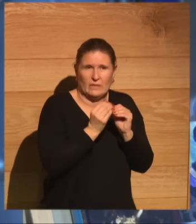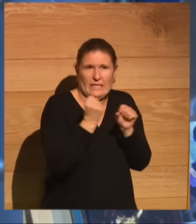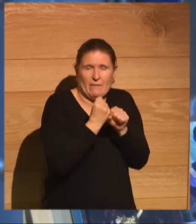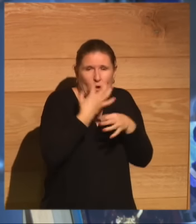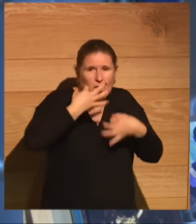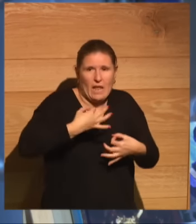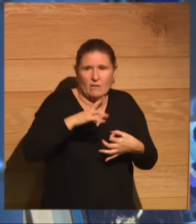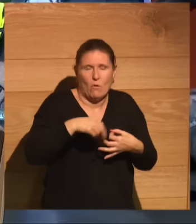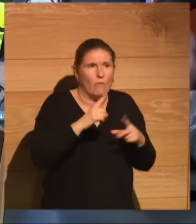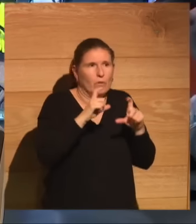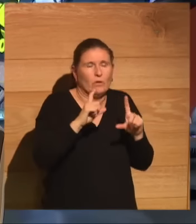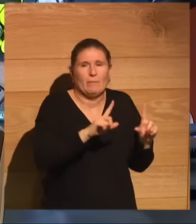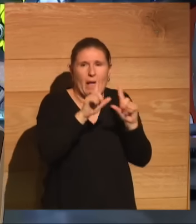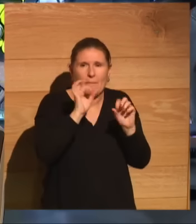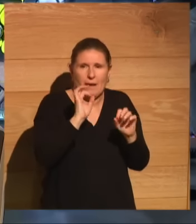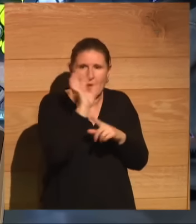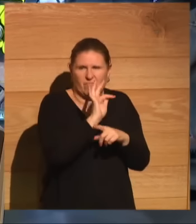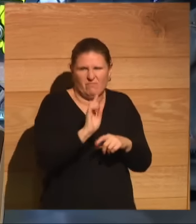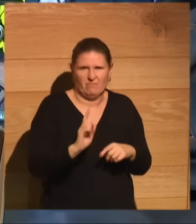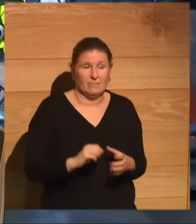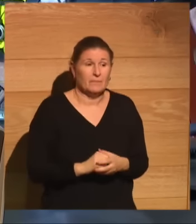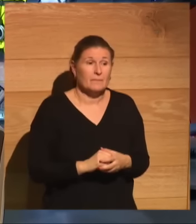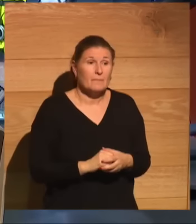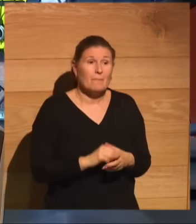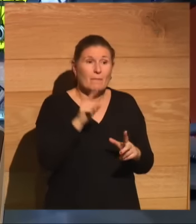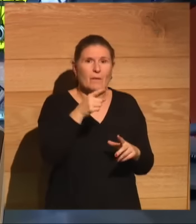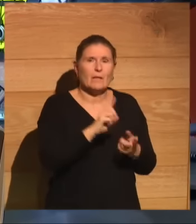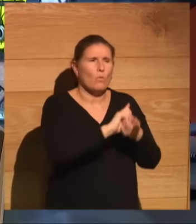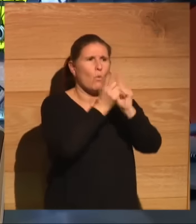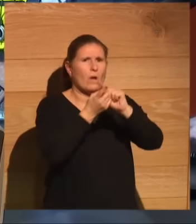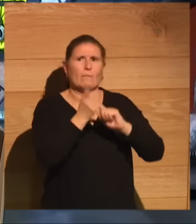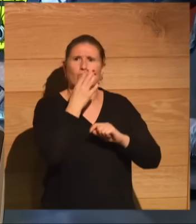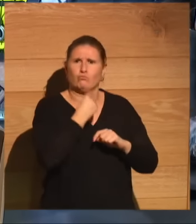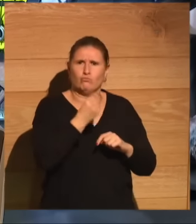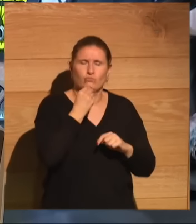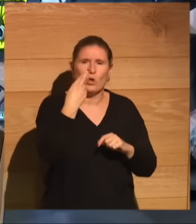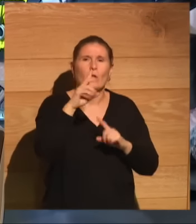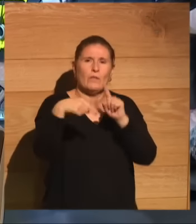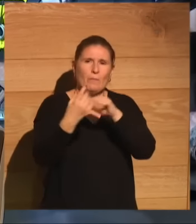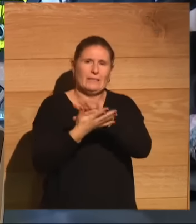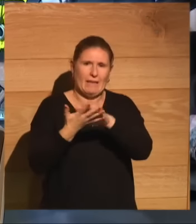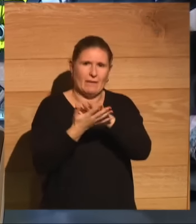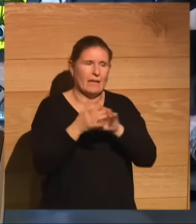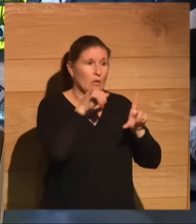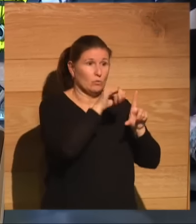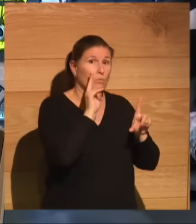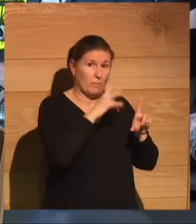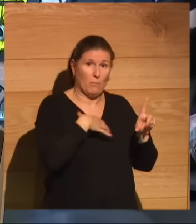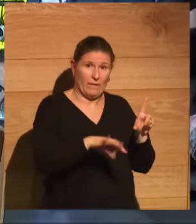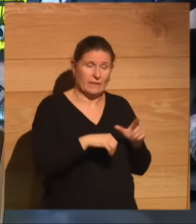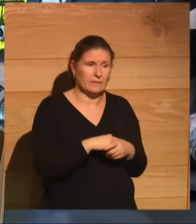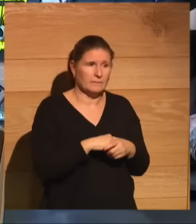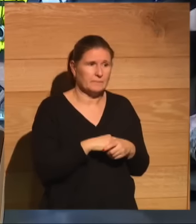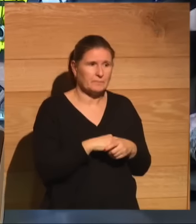realmente en algún fotograma. Pero aquí hay un salto precioso, porque claro, Rodrigo nos va a hablar de dos cosas que, bueno, se pueden consultar en YouTube de